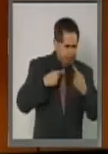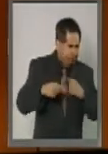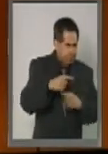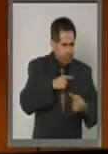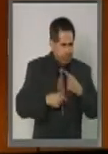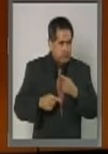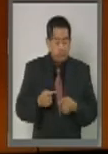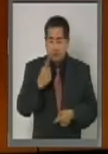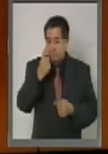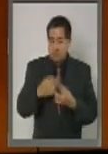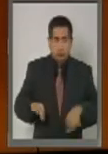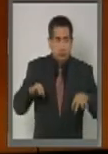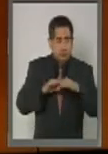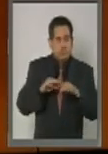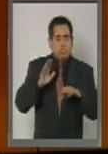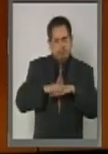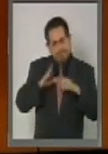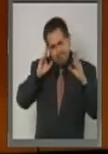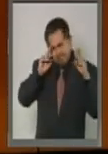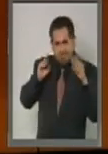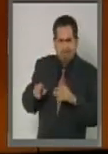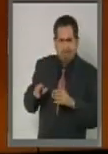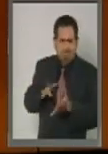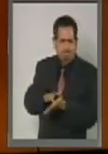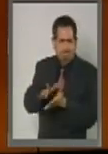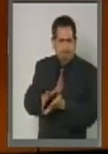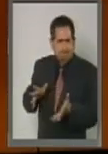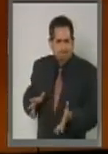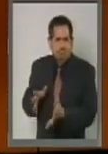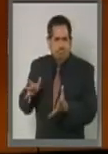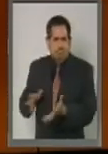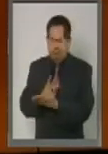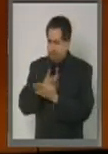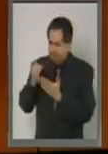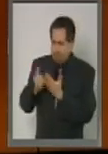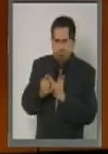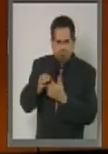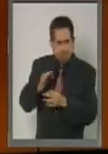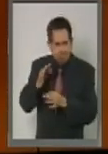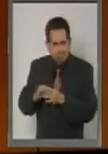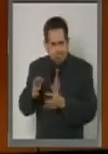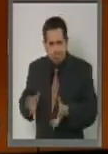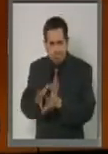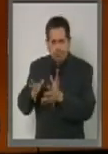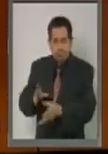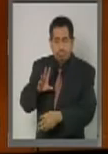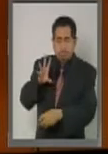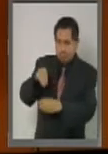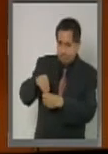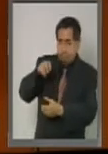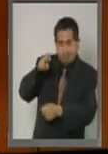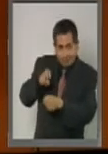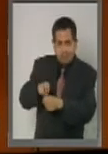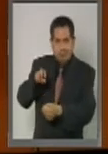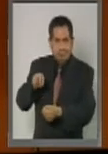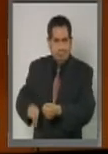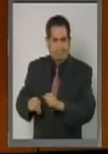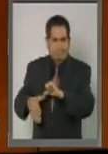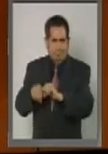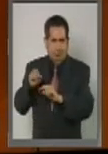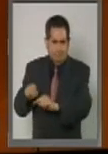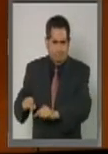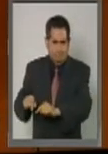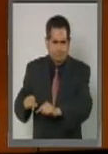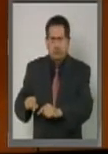de la política exterior el promover, a través de proyectos concretos, el desarrollo y la estabilidad